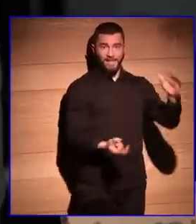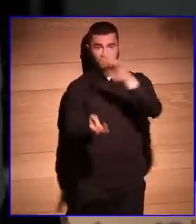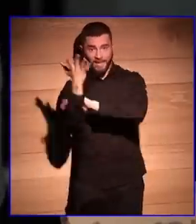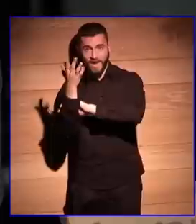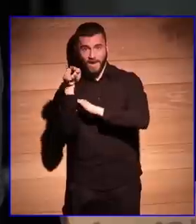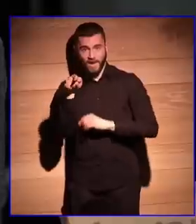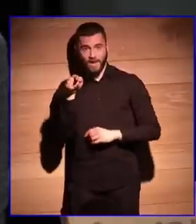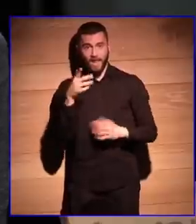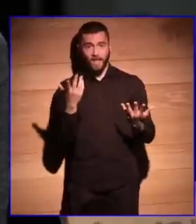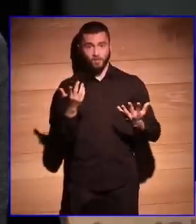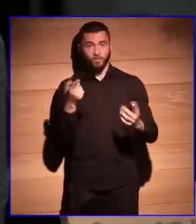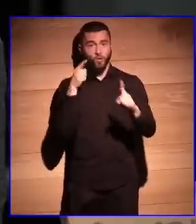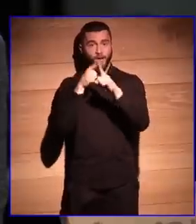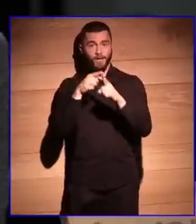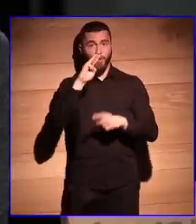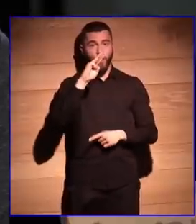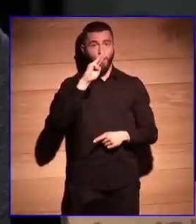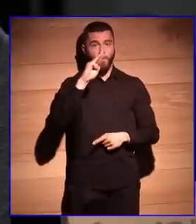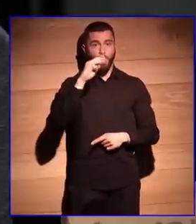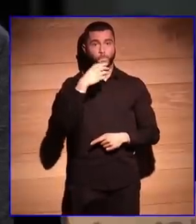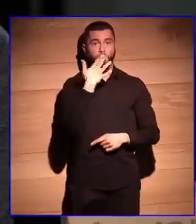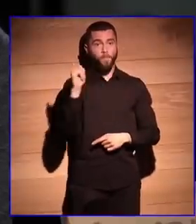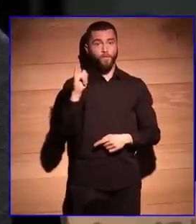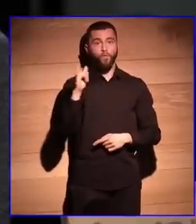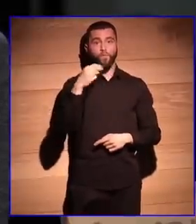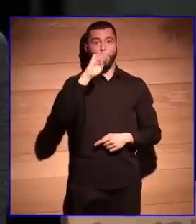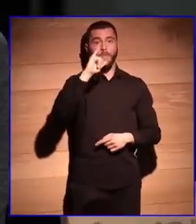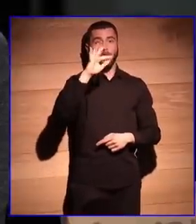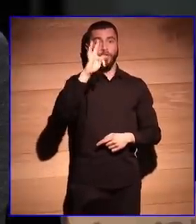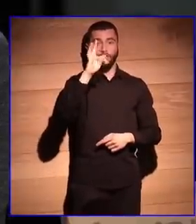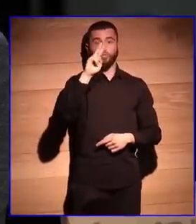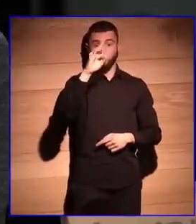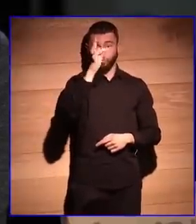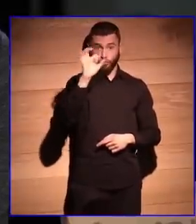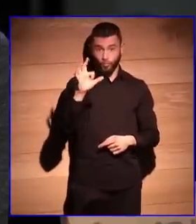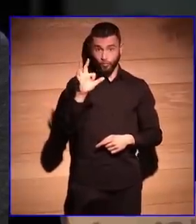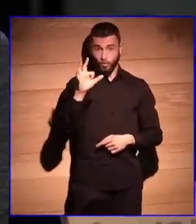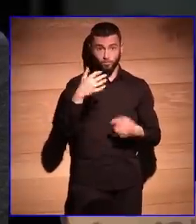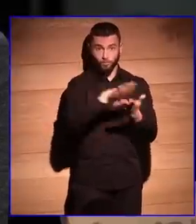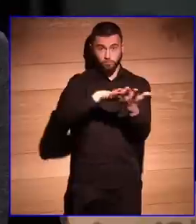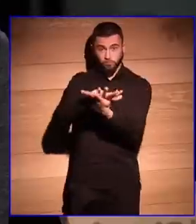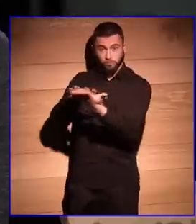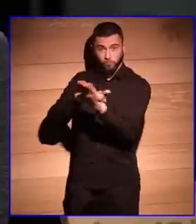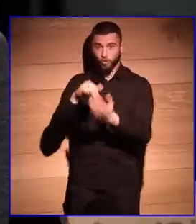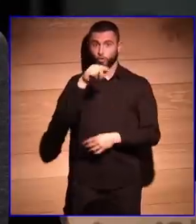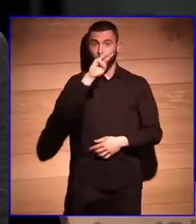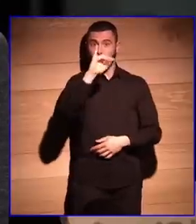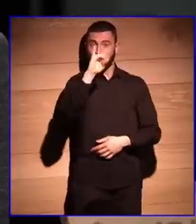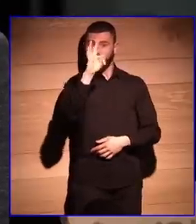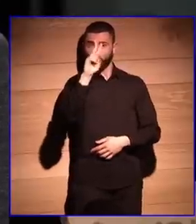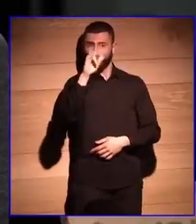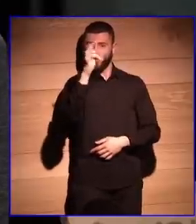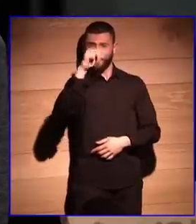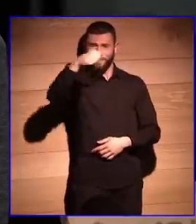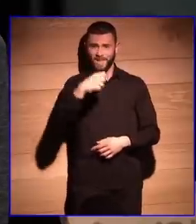Gargamel. Y entonces él dice, para acabar con los pitufos, voy a crear a una única pitufina y la voy a poner aquí en medio. Y... piensas, qué